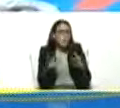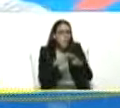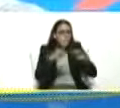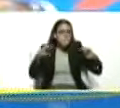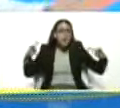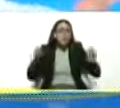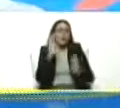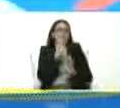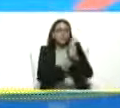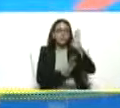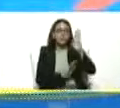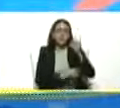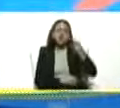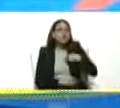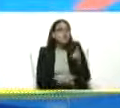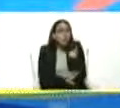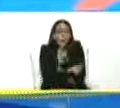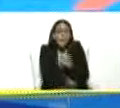muchísimo con poco.